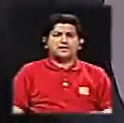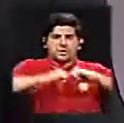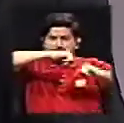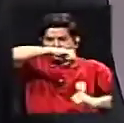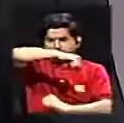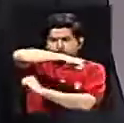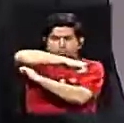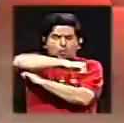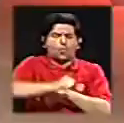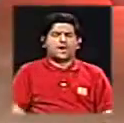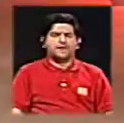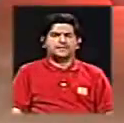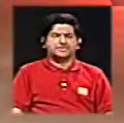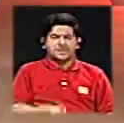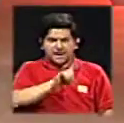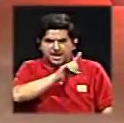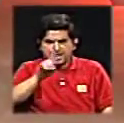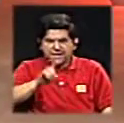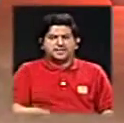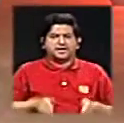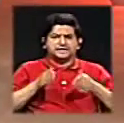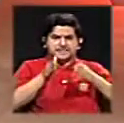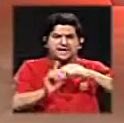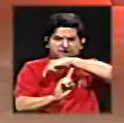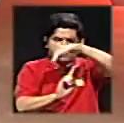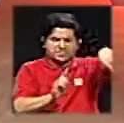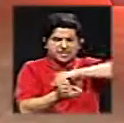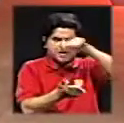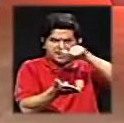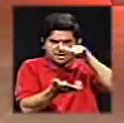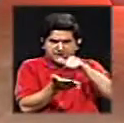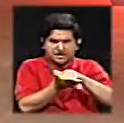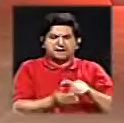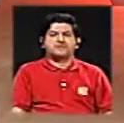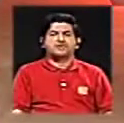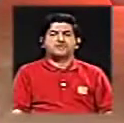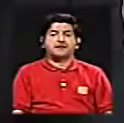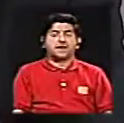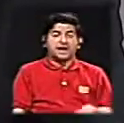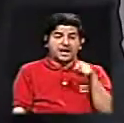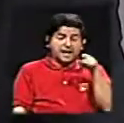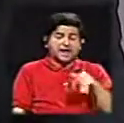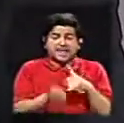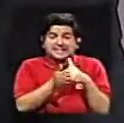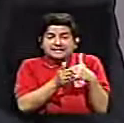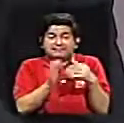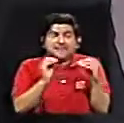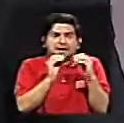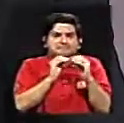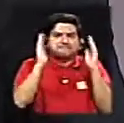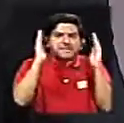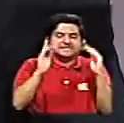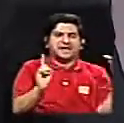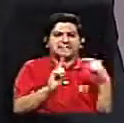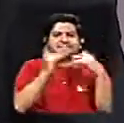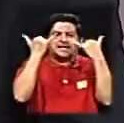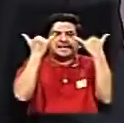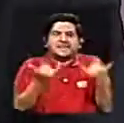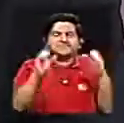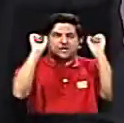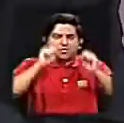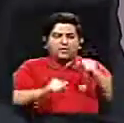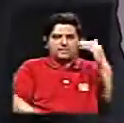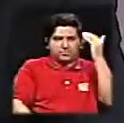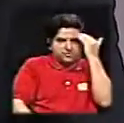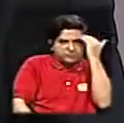vía de circunvalación. Y afirman que se considera que la vulnerabilidad del punto es mayor que la que hasta el momento se ha podido